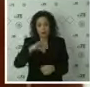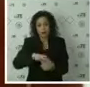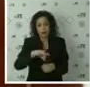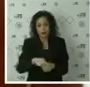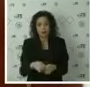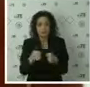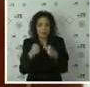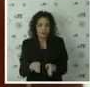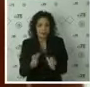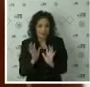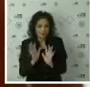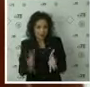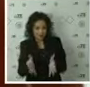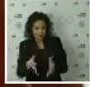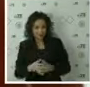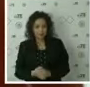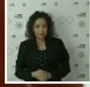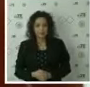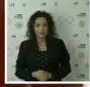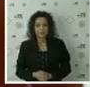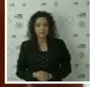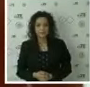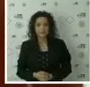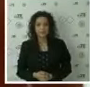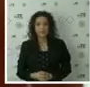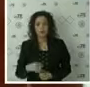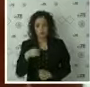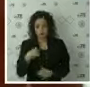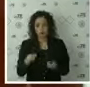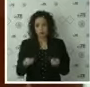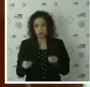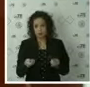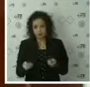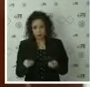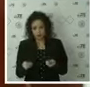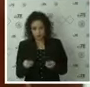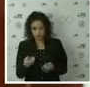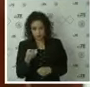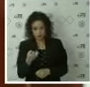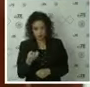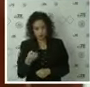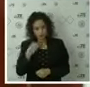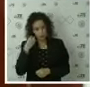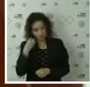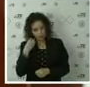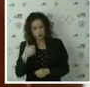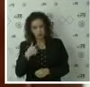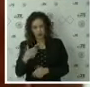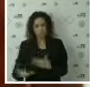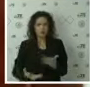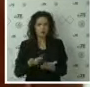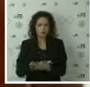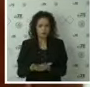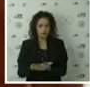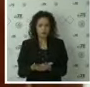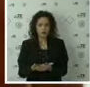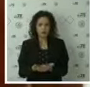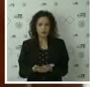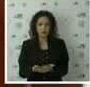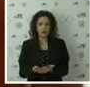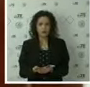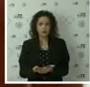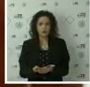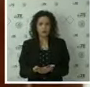viviendo. En ese sentido, yo estaría coordinando la mesa y les propondría una coordinación y